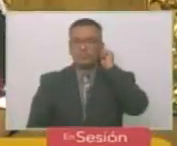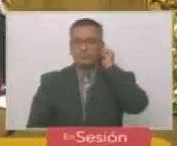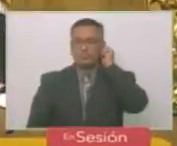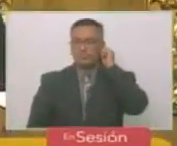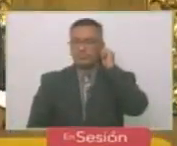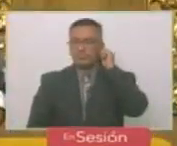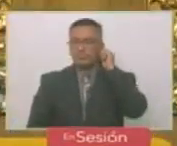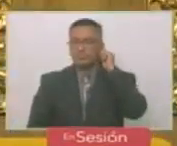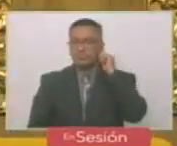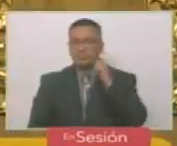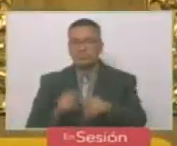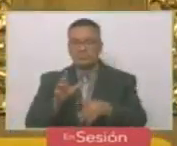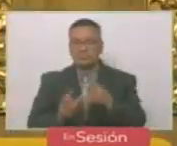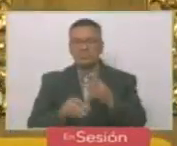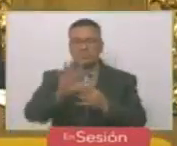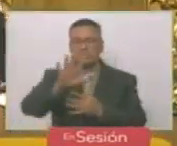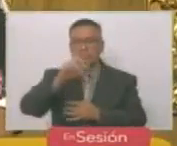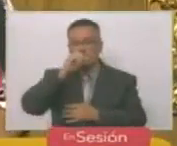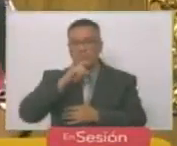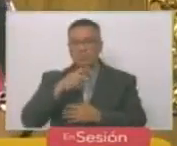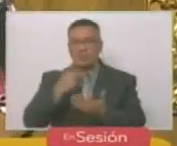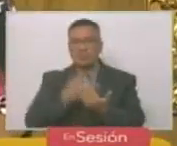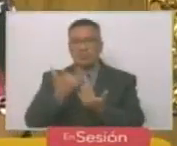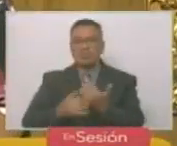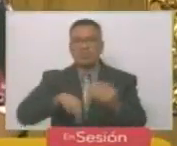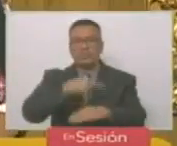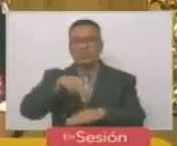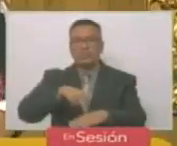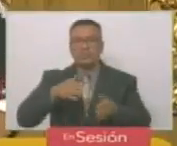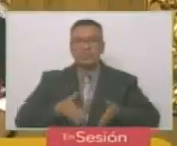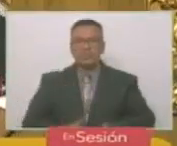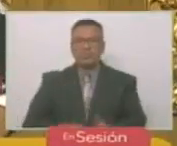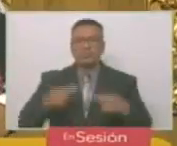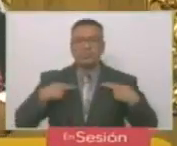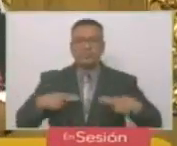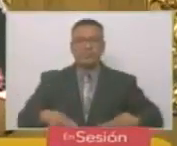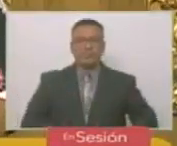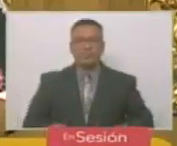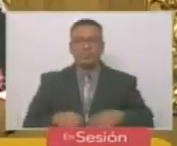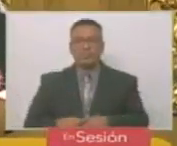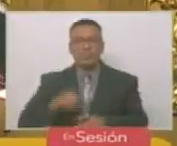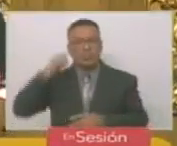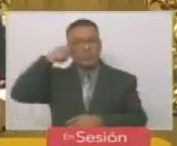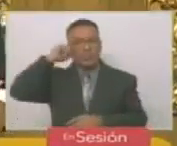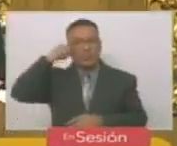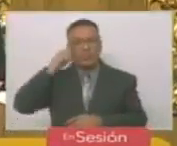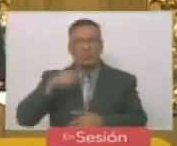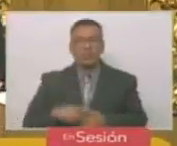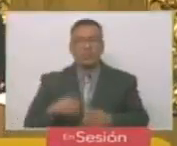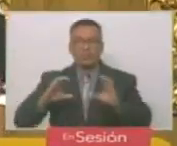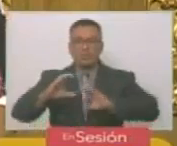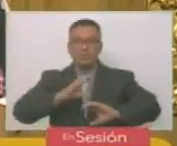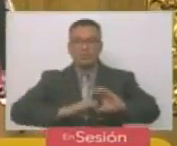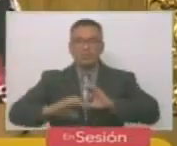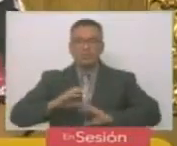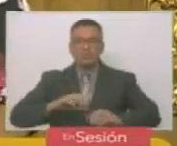En el marco del quinto aniversario del Plan Nacional Parto Humanizado, recordamos como la ciencia médica,